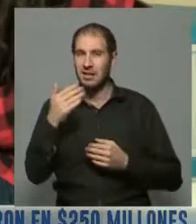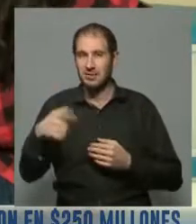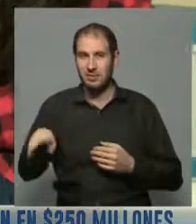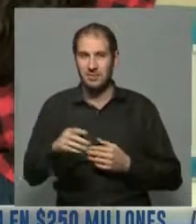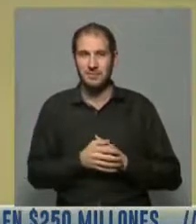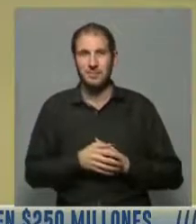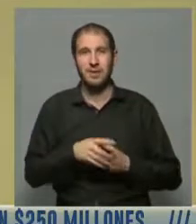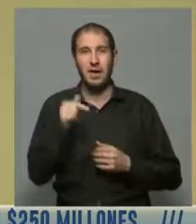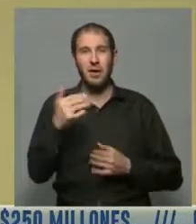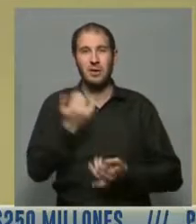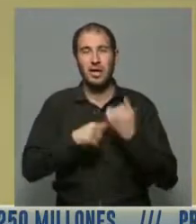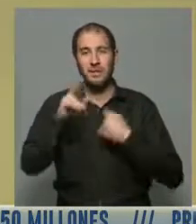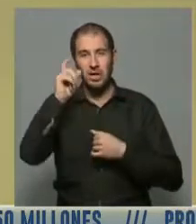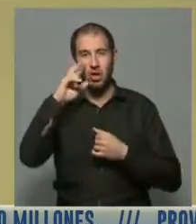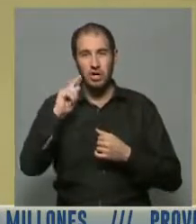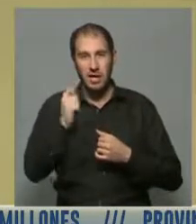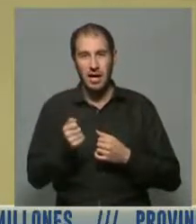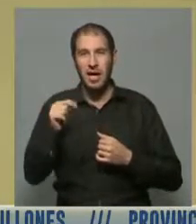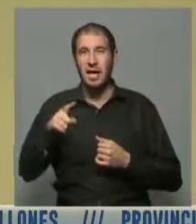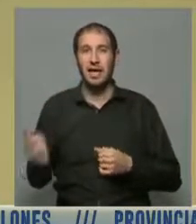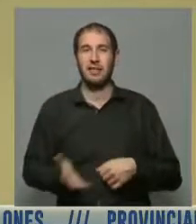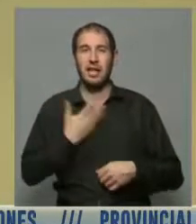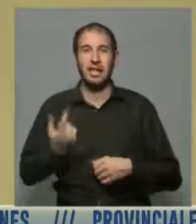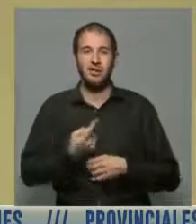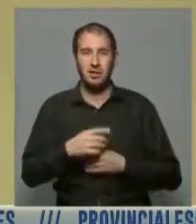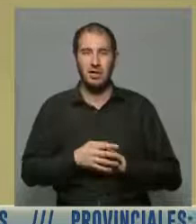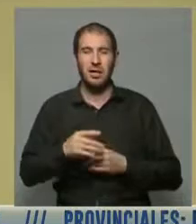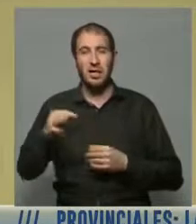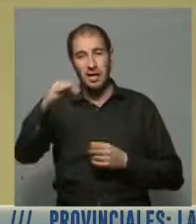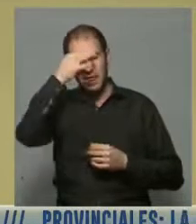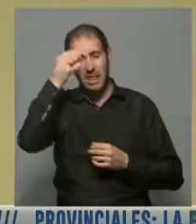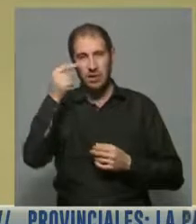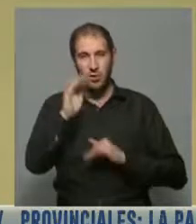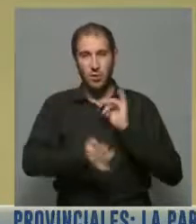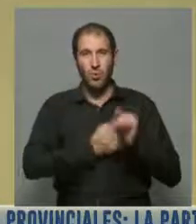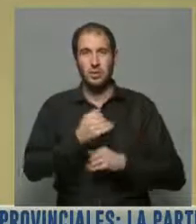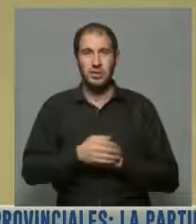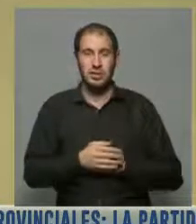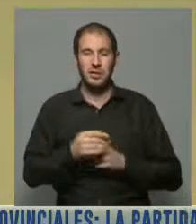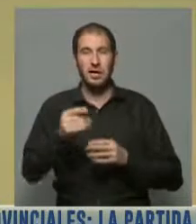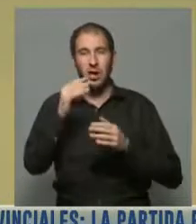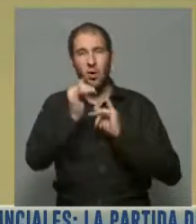nosotros. Allí pasaba Verónica Manzone, ella es la directora de esta obra de la que hablábamos,